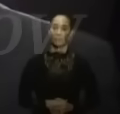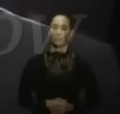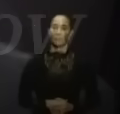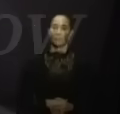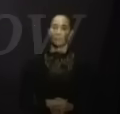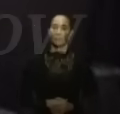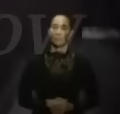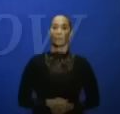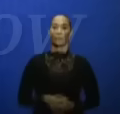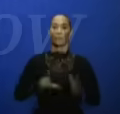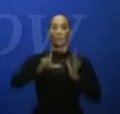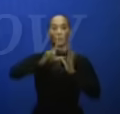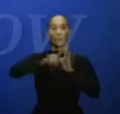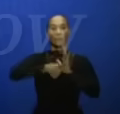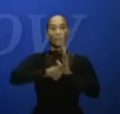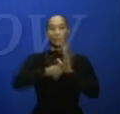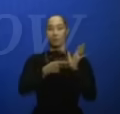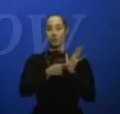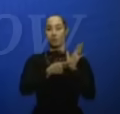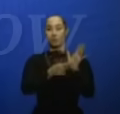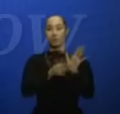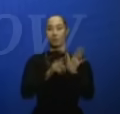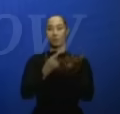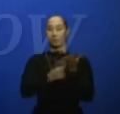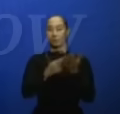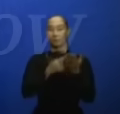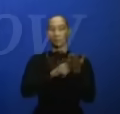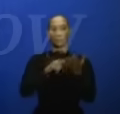No, después del canciller habló,